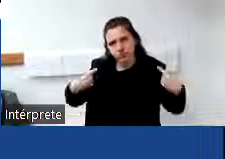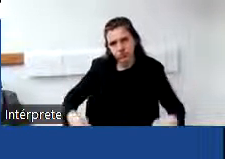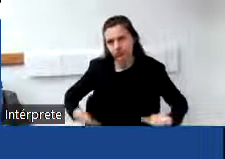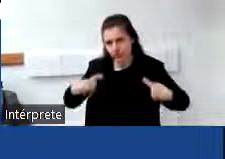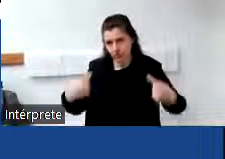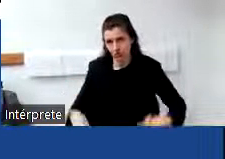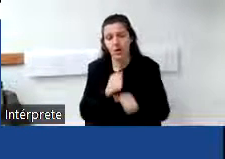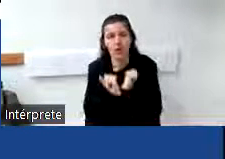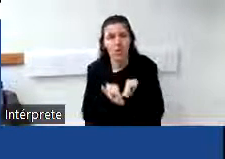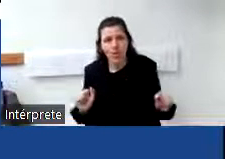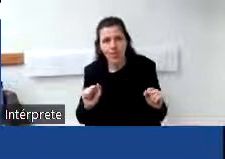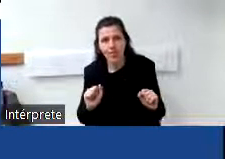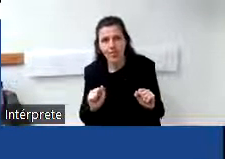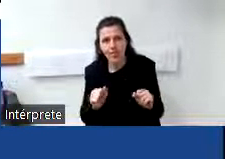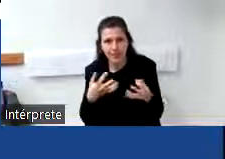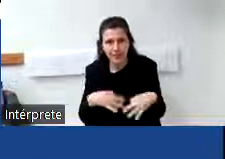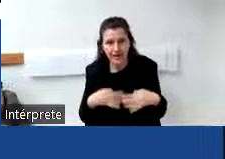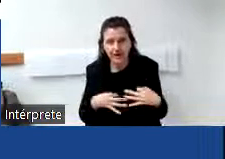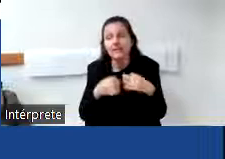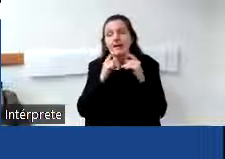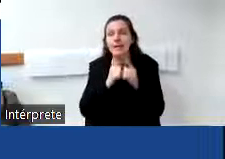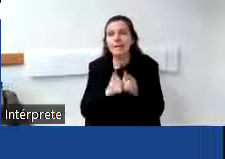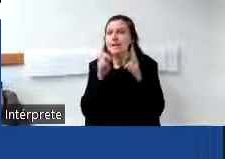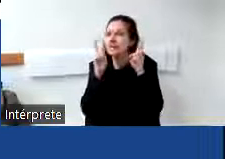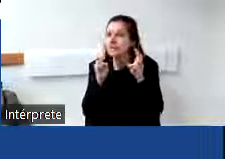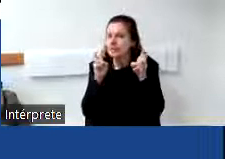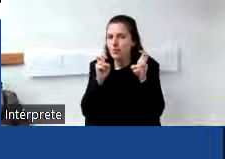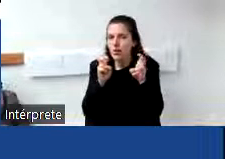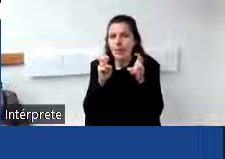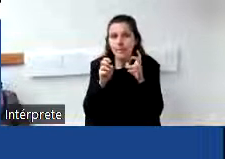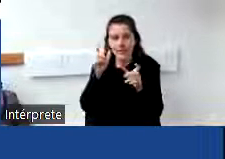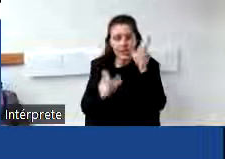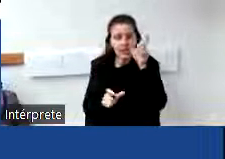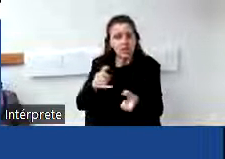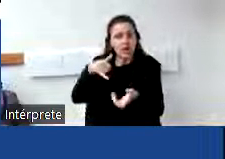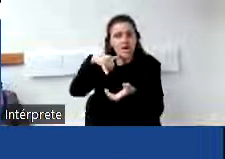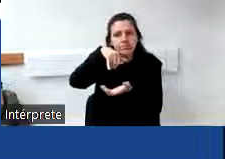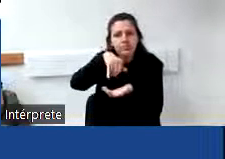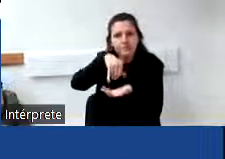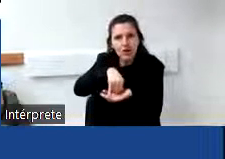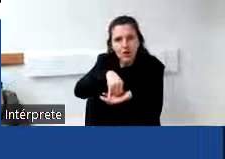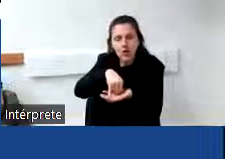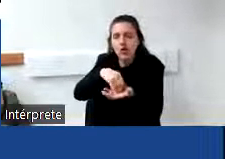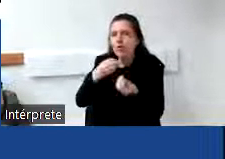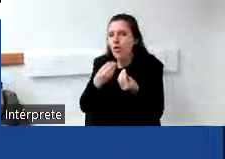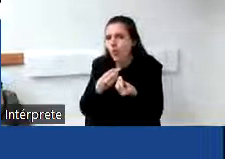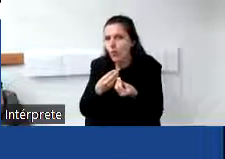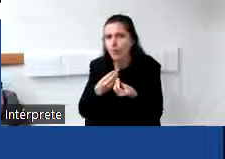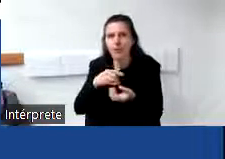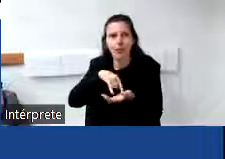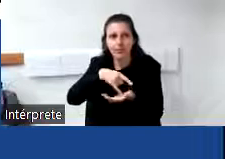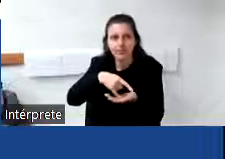hecho de la obesidad, por ejemplo. Entonces, bueno, ¿qué elementos hay, ¿no? en